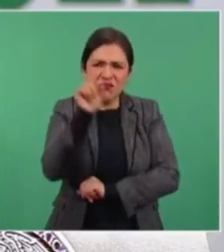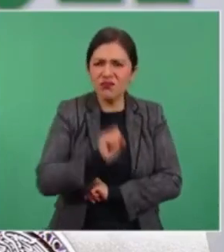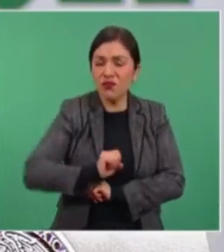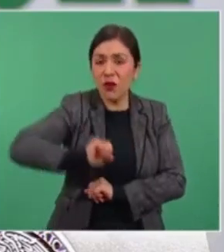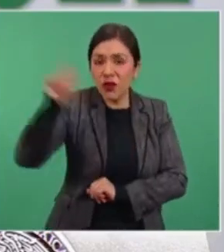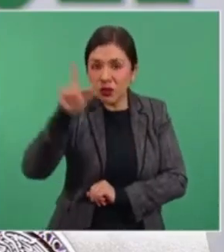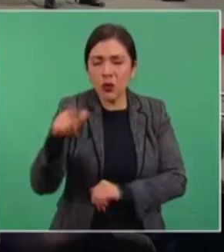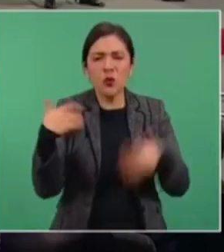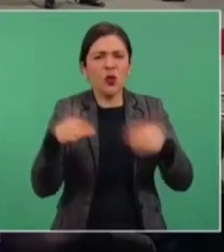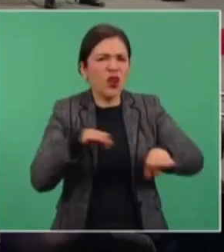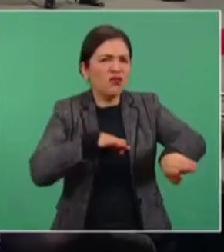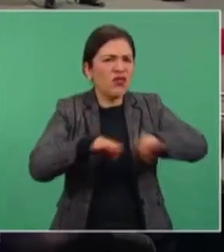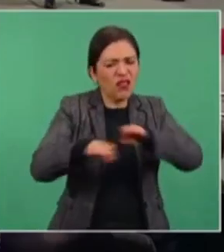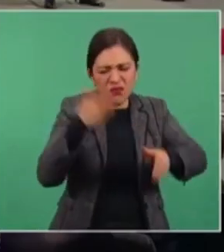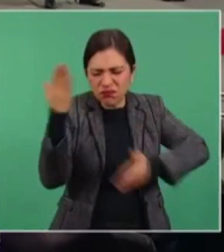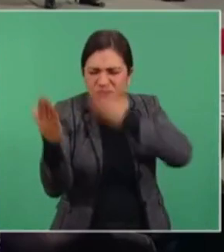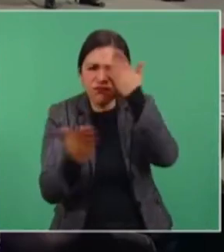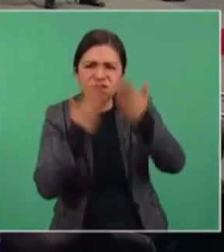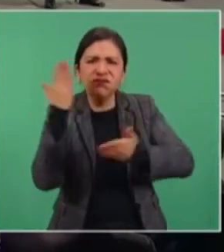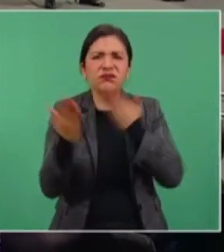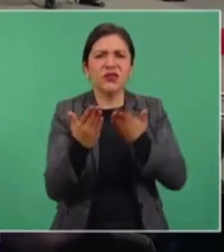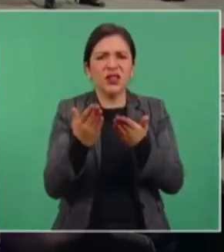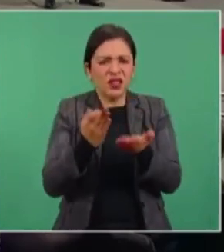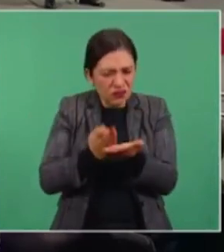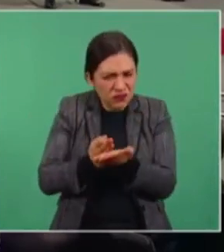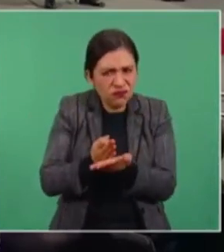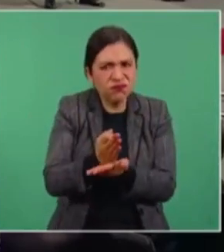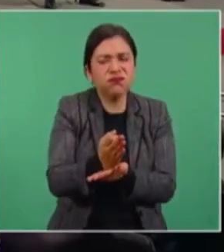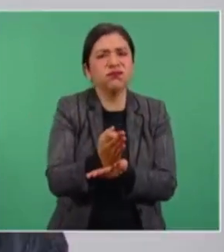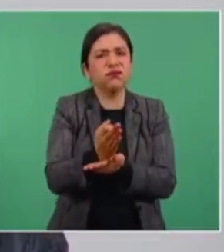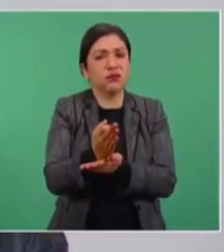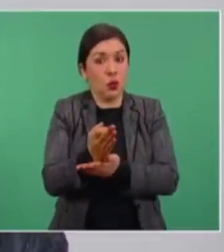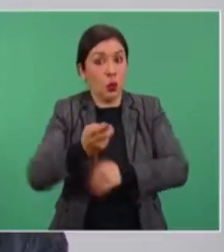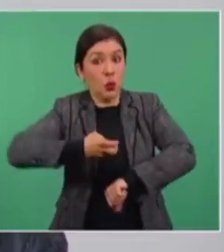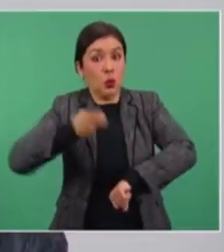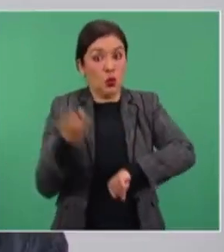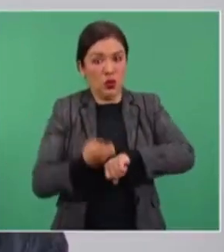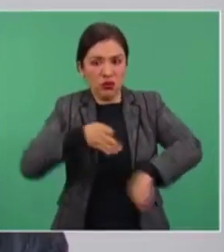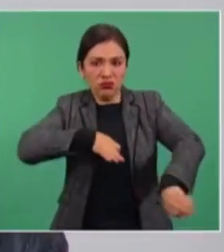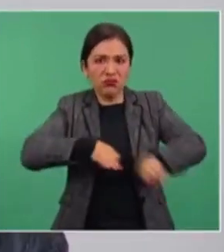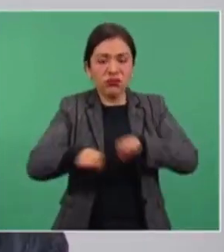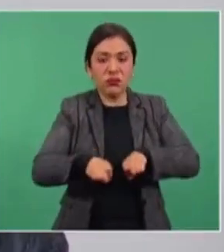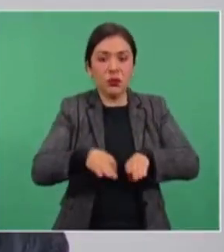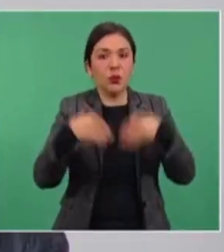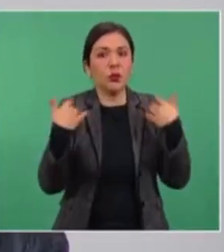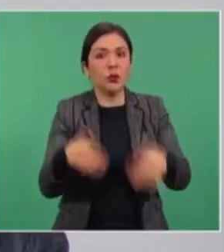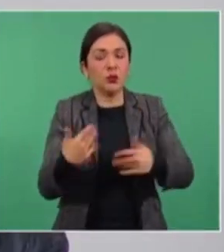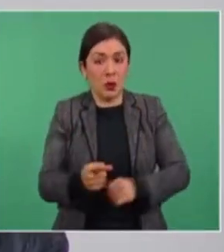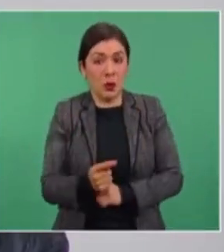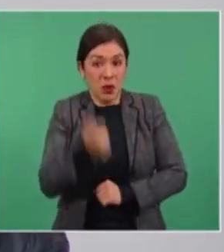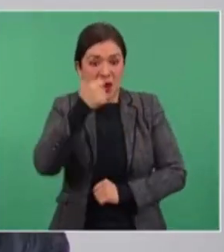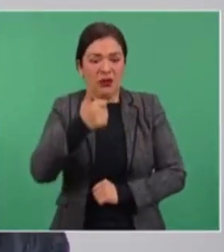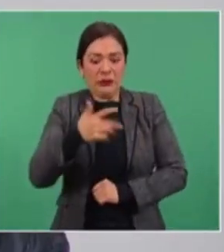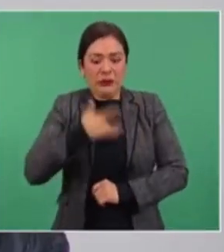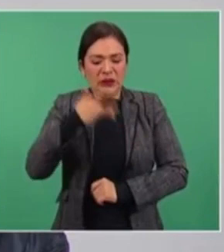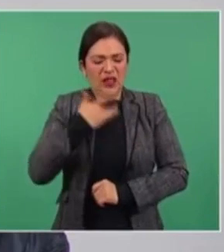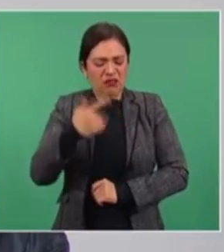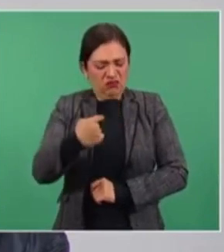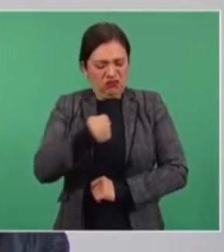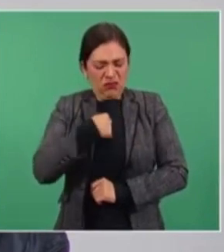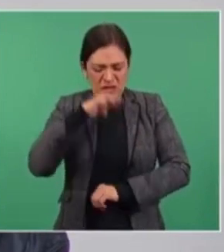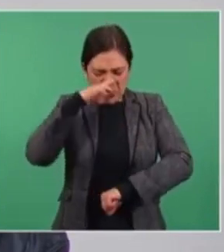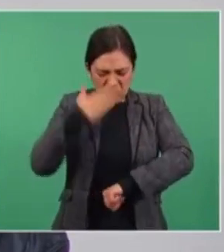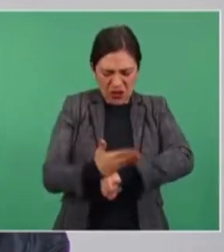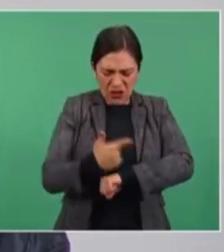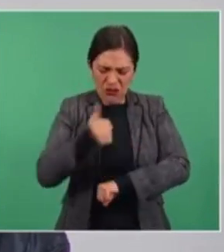dedicado, estudioso, firme, exigente, primero consigo mismo, de